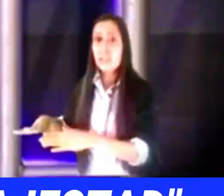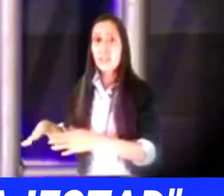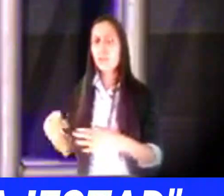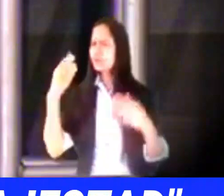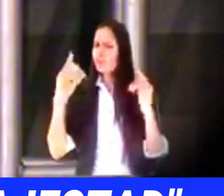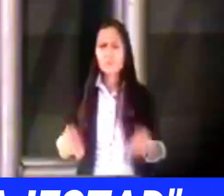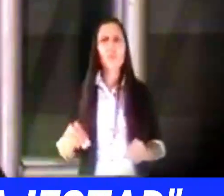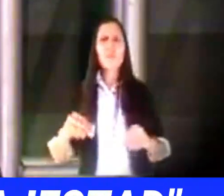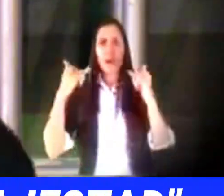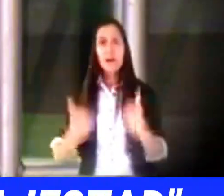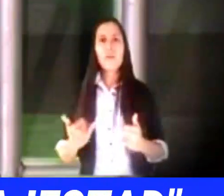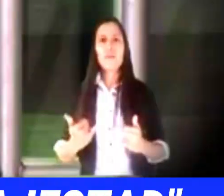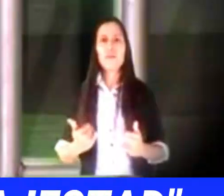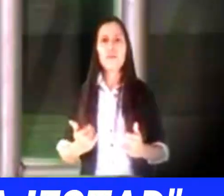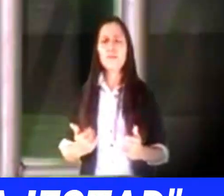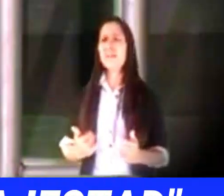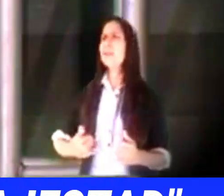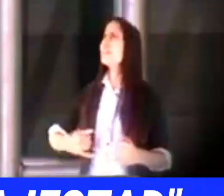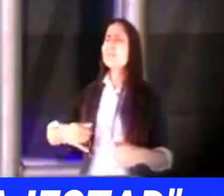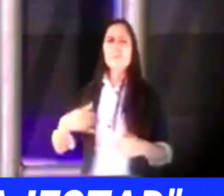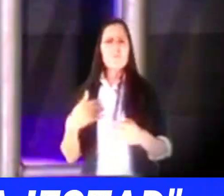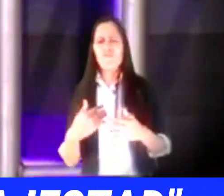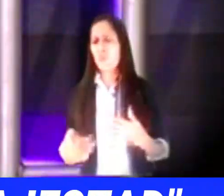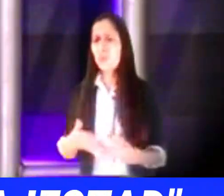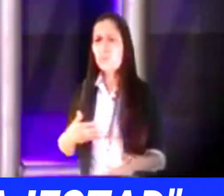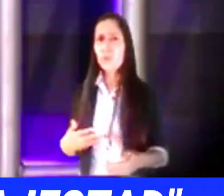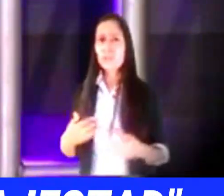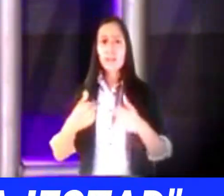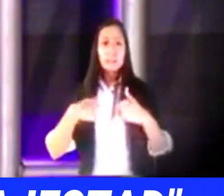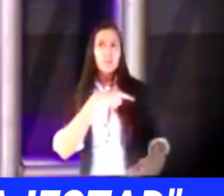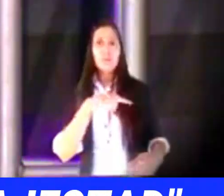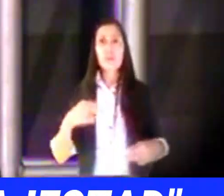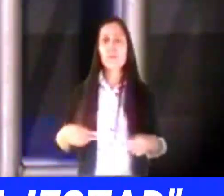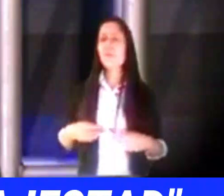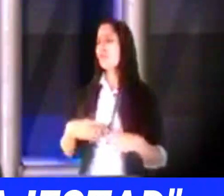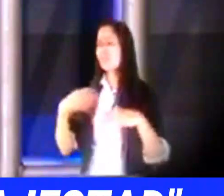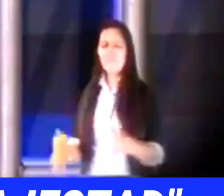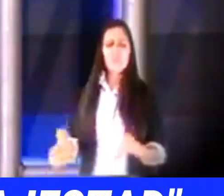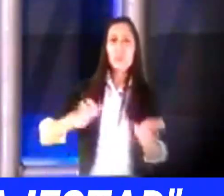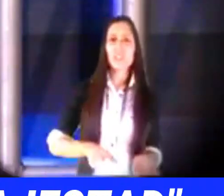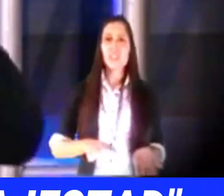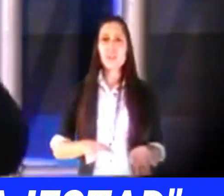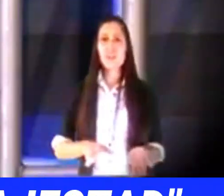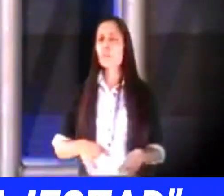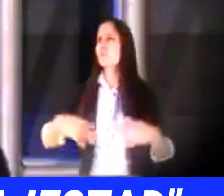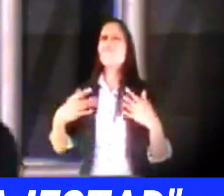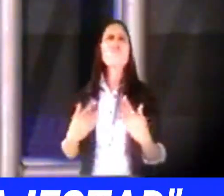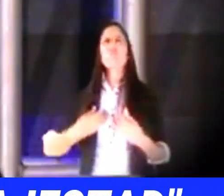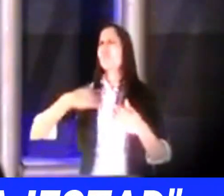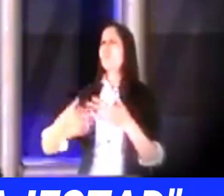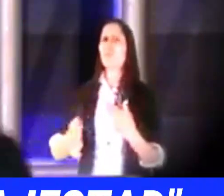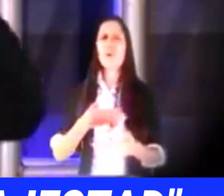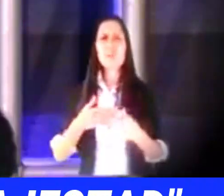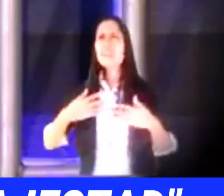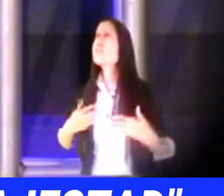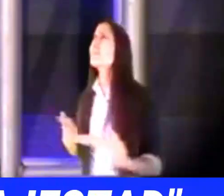Nabot, no importa si toca dar la vida, estamos dispuestos a dar la vida si toca, pero nos quedamos siempre